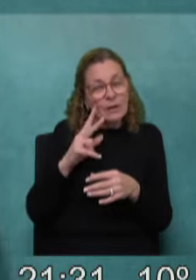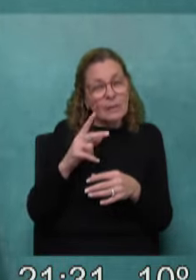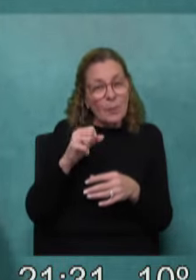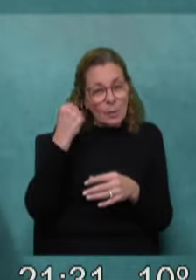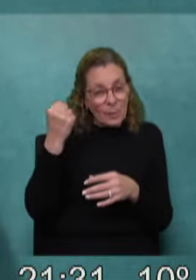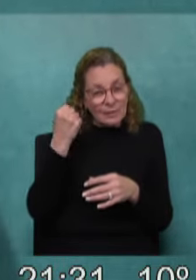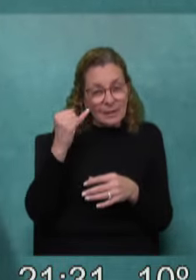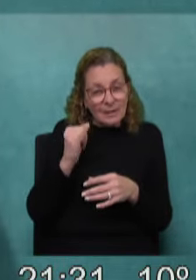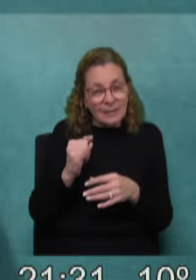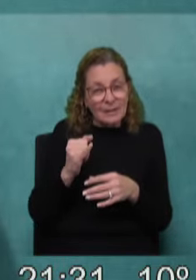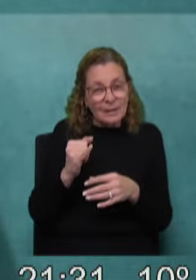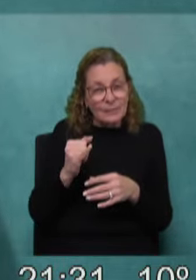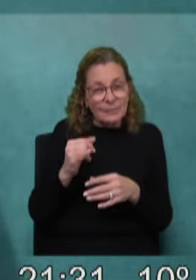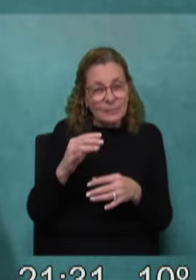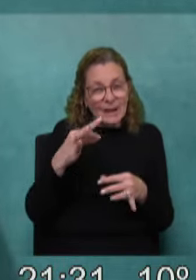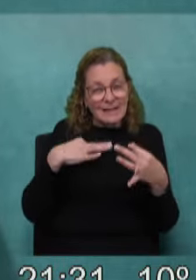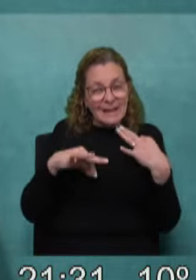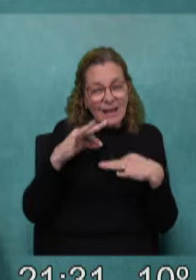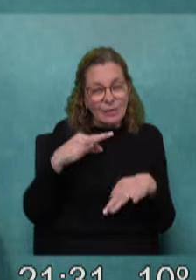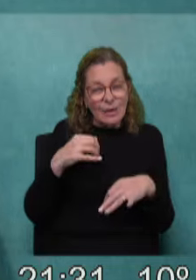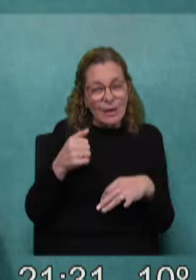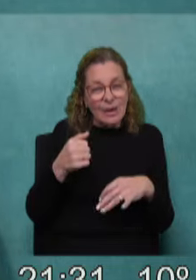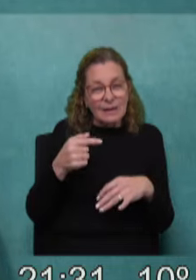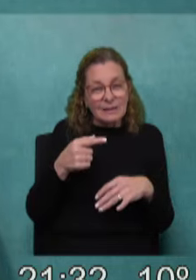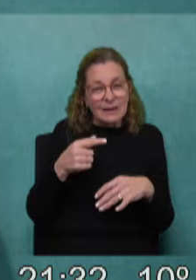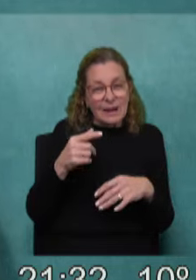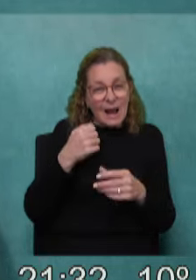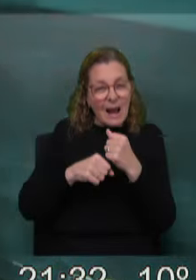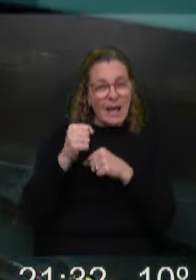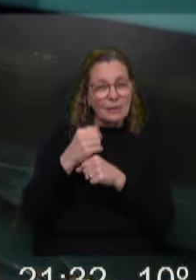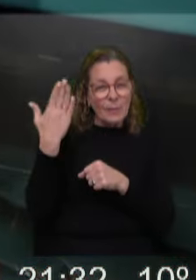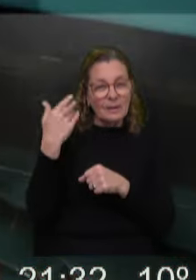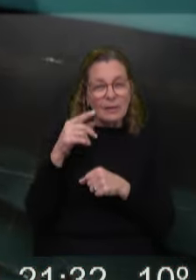fascinante. Con la obra de Anthony también tiene paralelismos. Por ejemplo, el año pasado